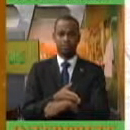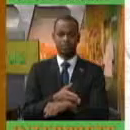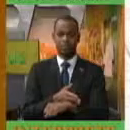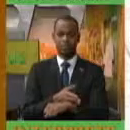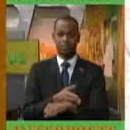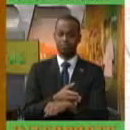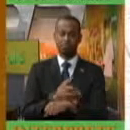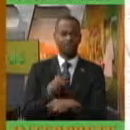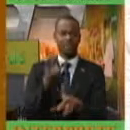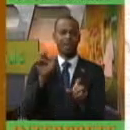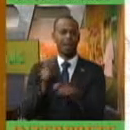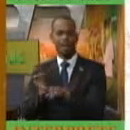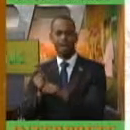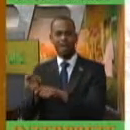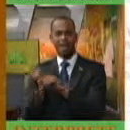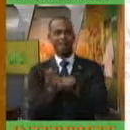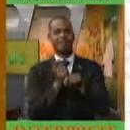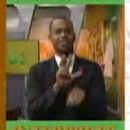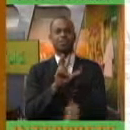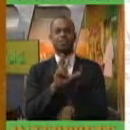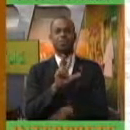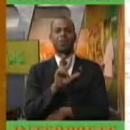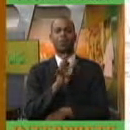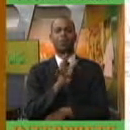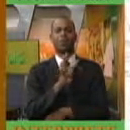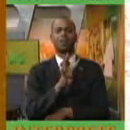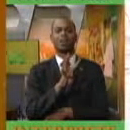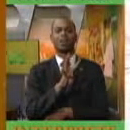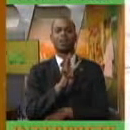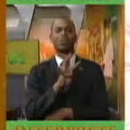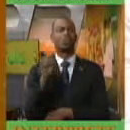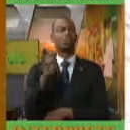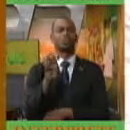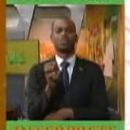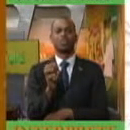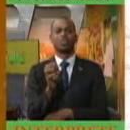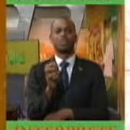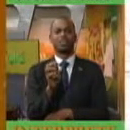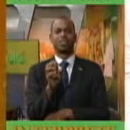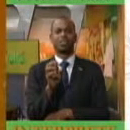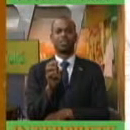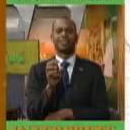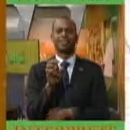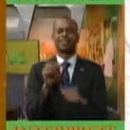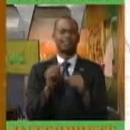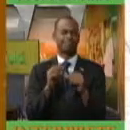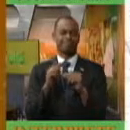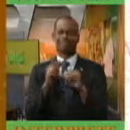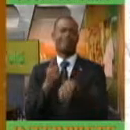los 400, ¿cuál? Lejos, los 30. Sí, los 400 pies. Por sí, allá, más sí. De los 400 pies.